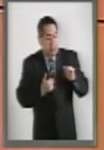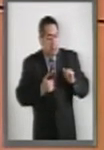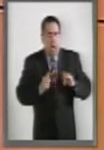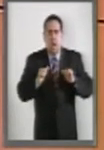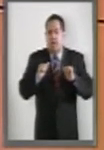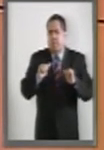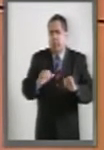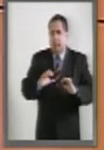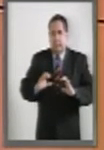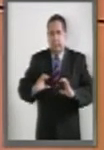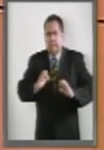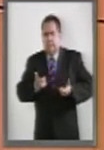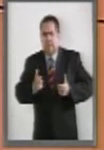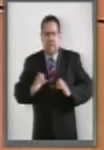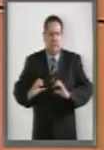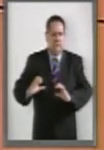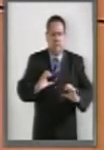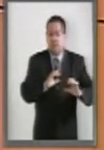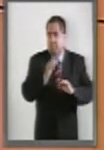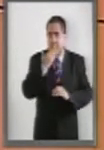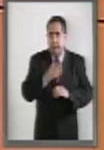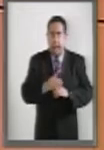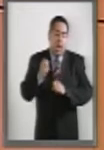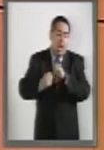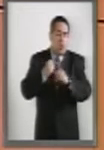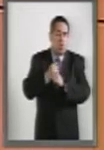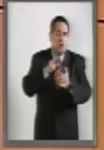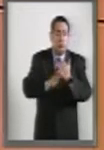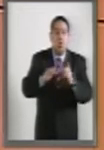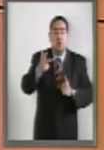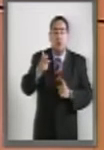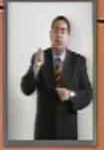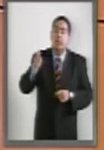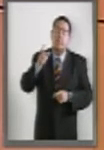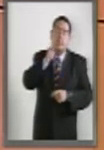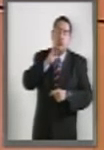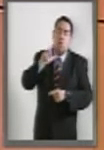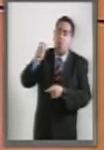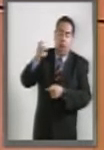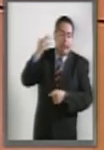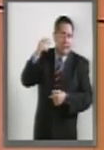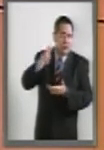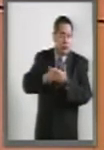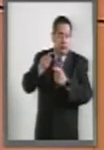económica mundial. En 2008, los ingresos petroleros alcanzaban